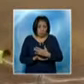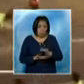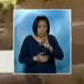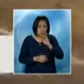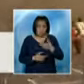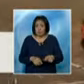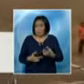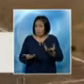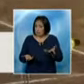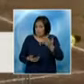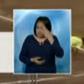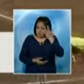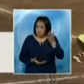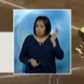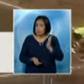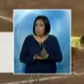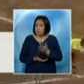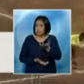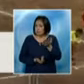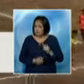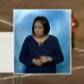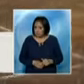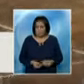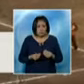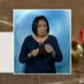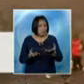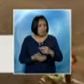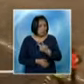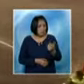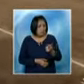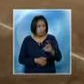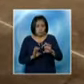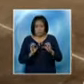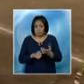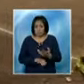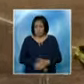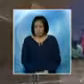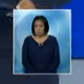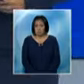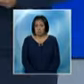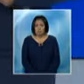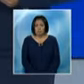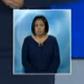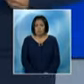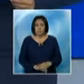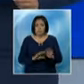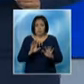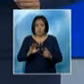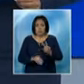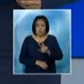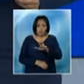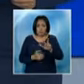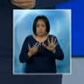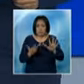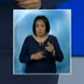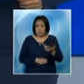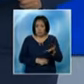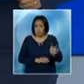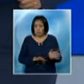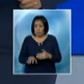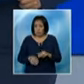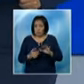pronunciado para saber la sanción que se les dará a ambos equipos. Son las 12:38 y más